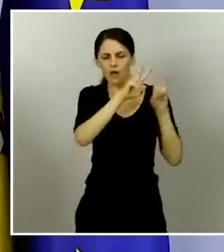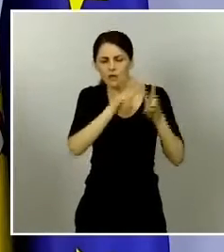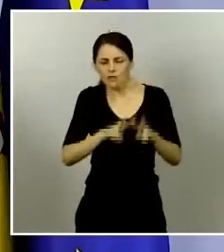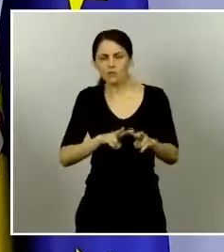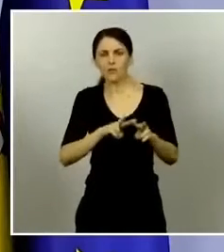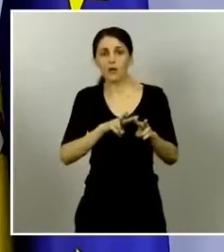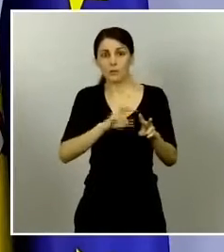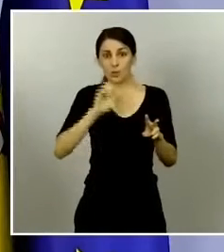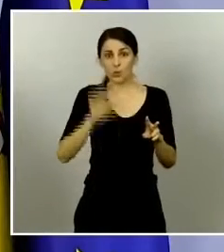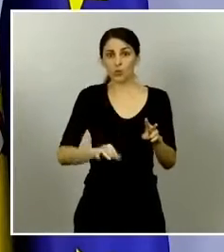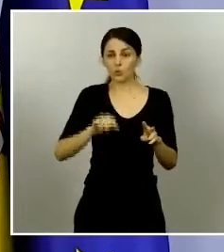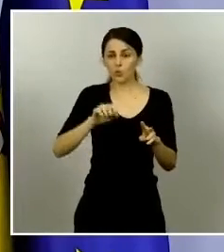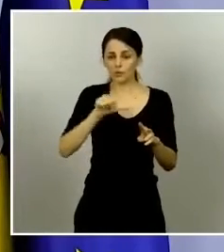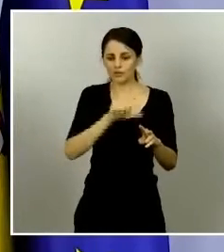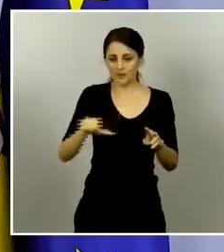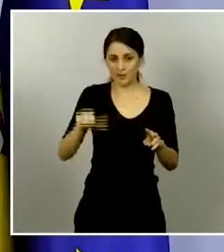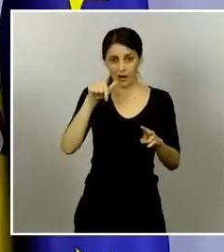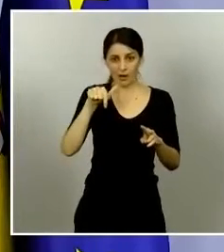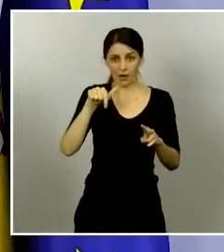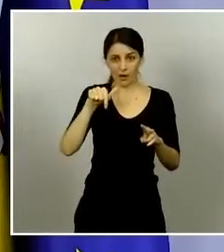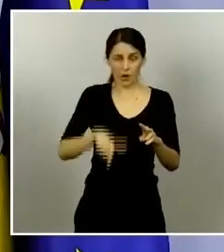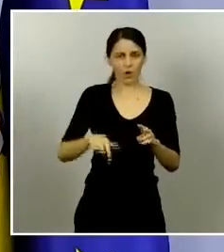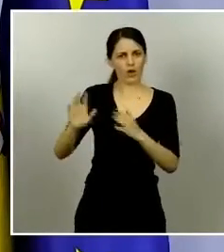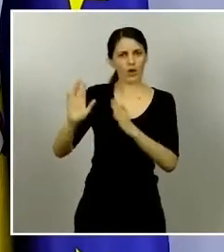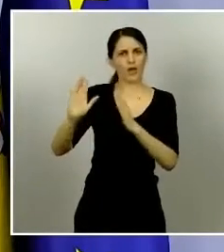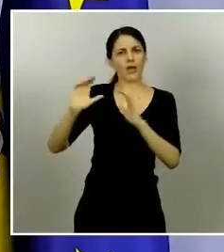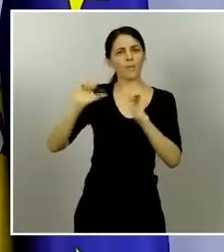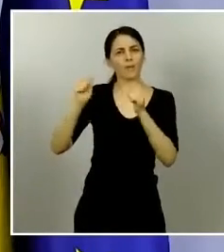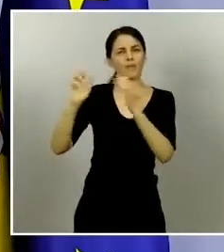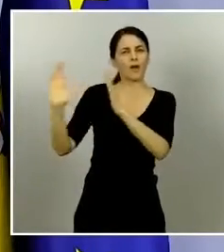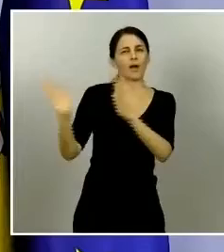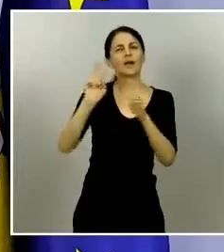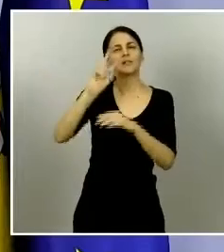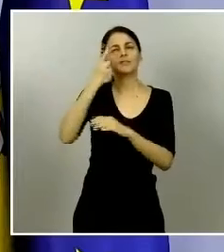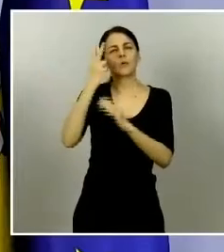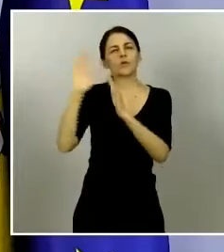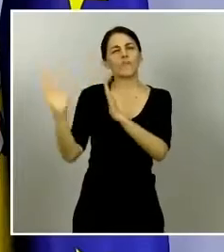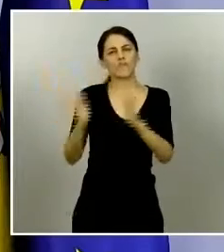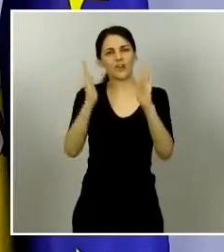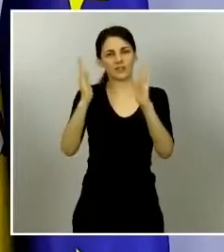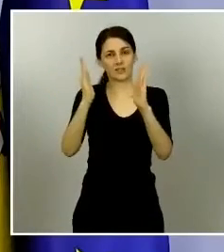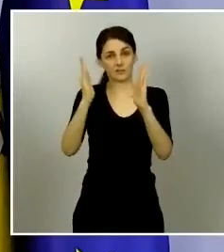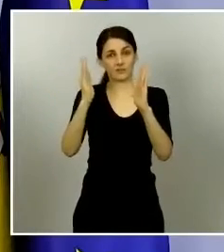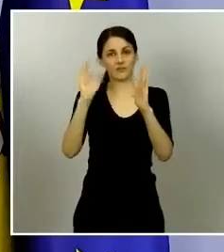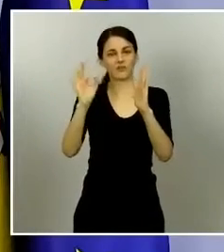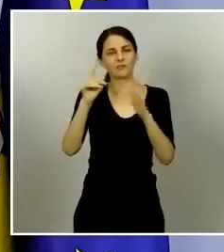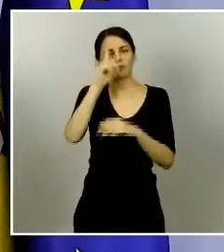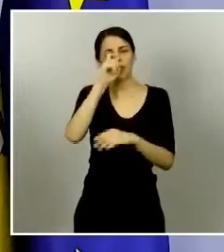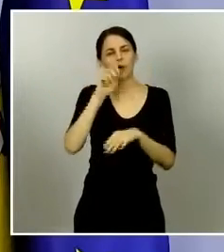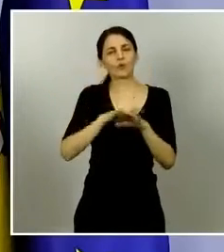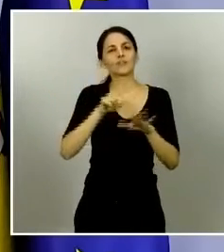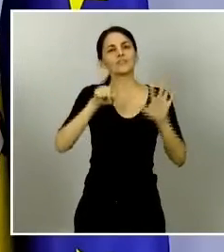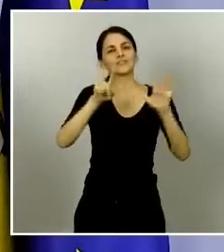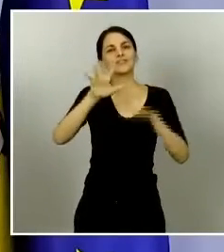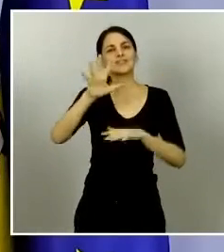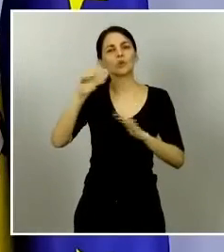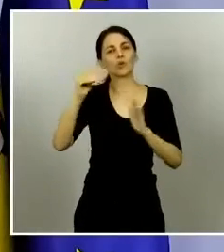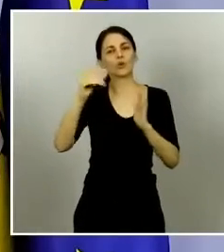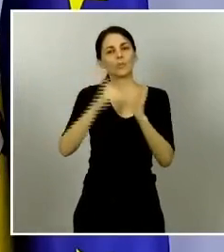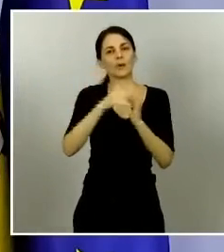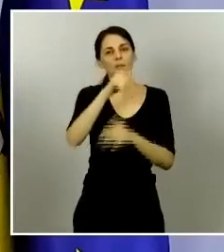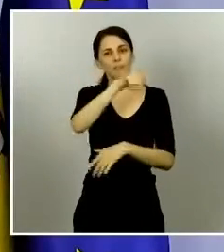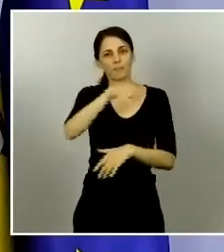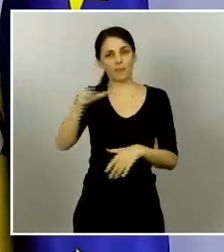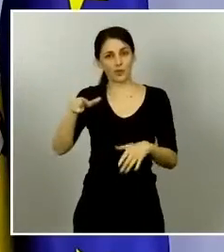hecho, esta semana que acabamos hoy se ha iniciado la segunda oleada de este estudio, una oleada que se aplica a los más de